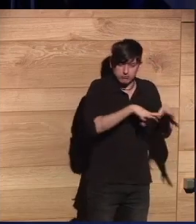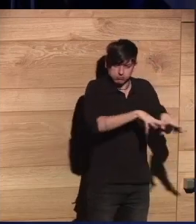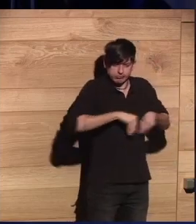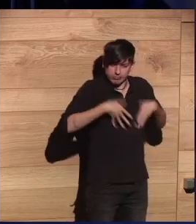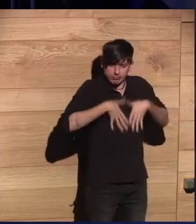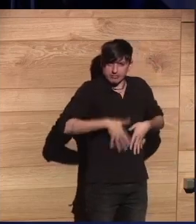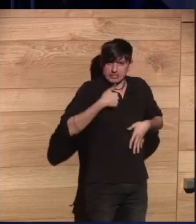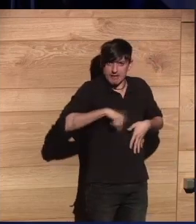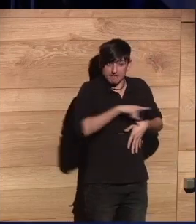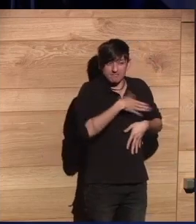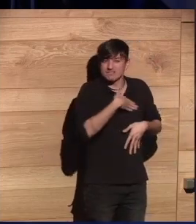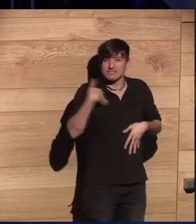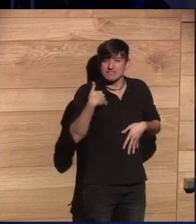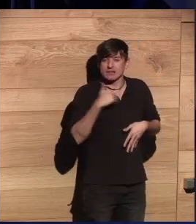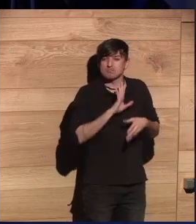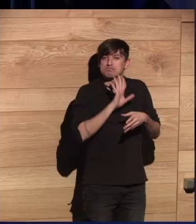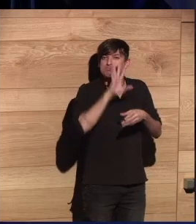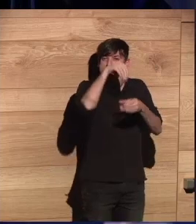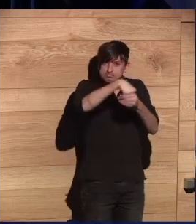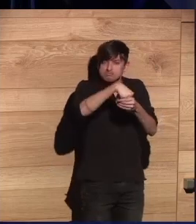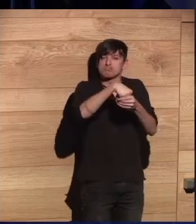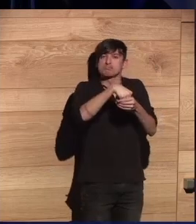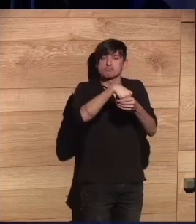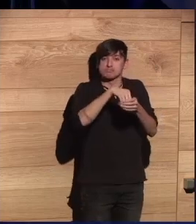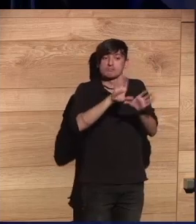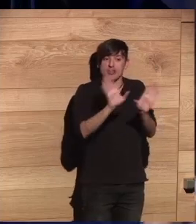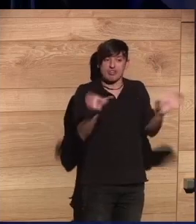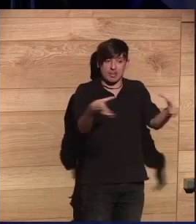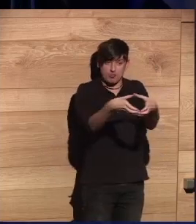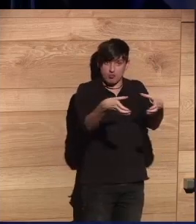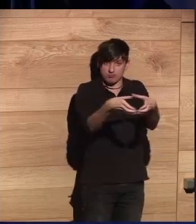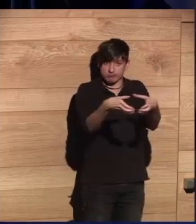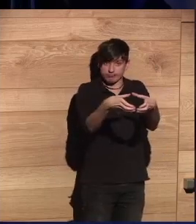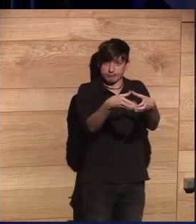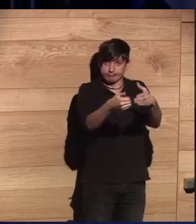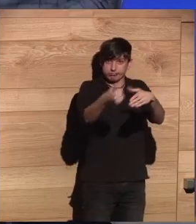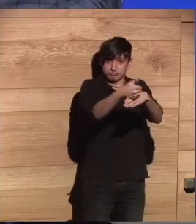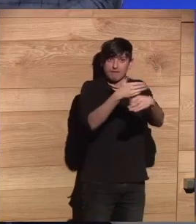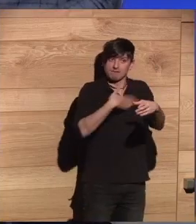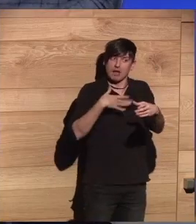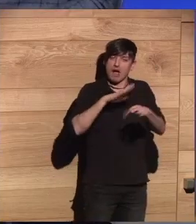él evidentemente quería también formar parte de ese círculo, de esa saga, y ¿no? Lo consiguió de alguna y lo manera. Consiguió. Yo pienso que